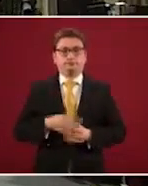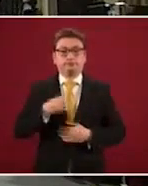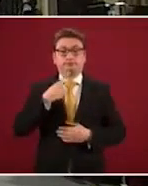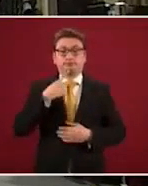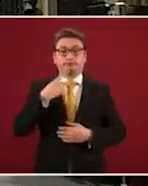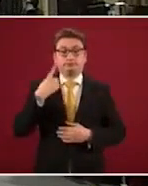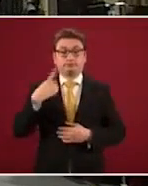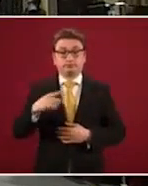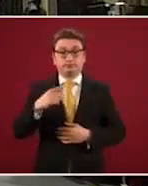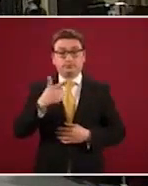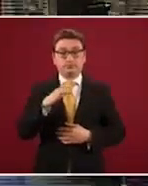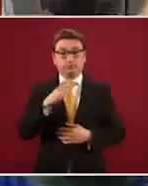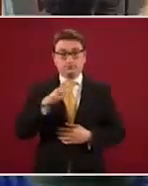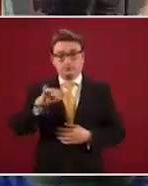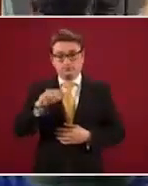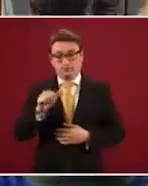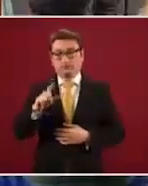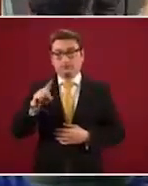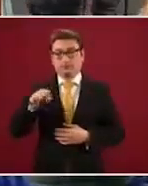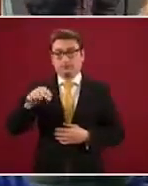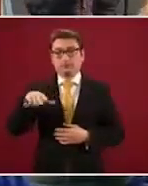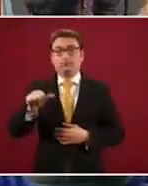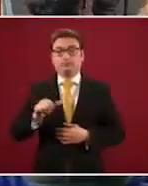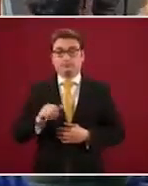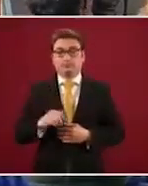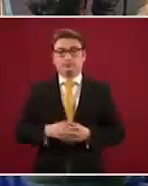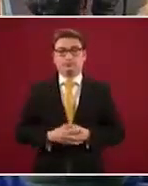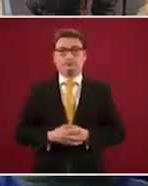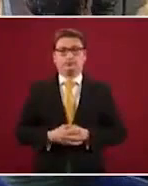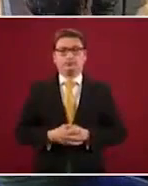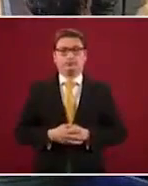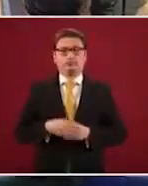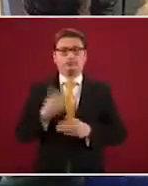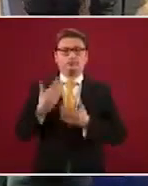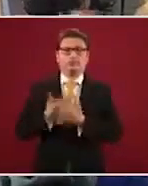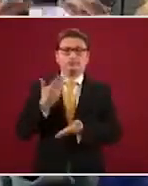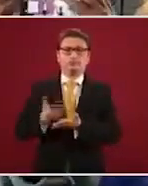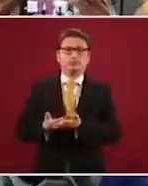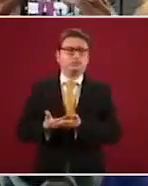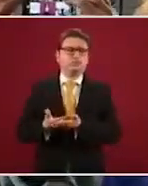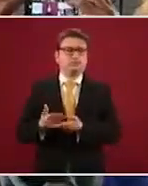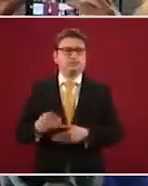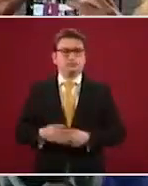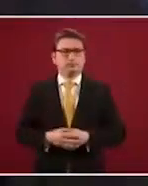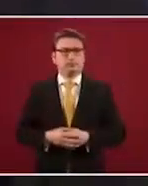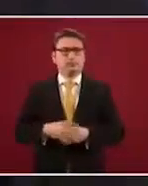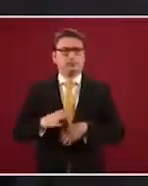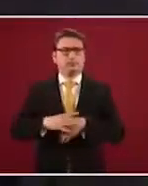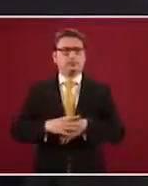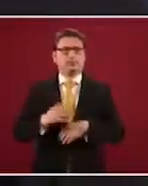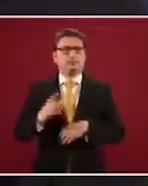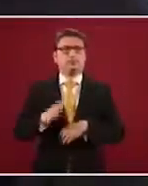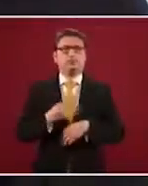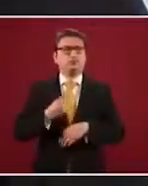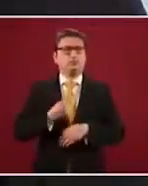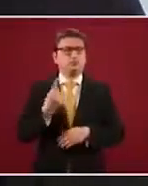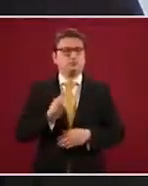de García Luna se presenta a partir de